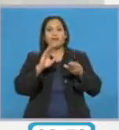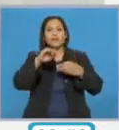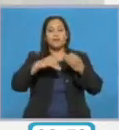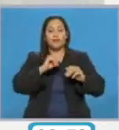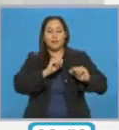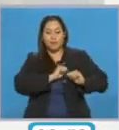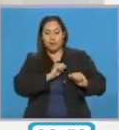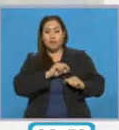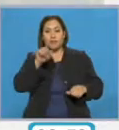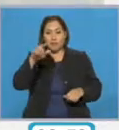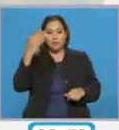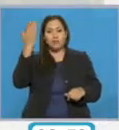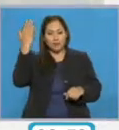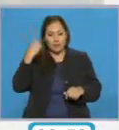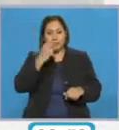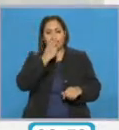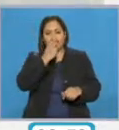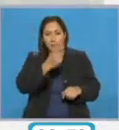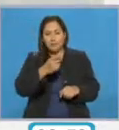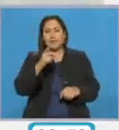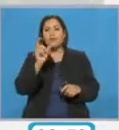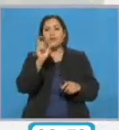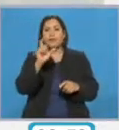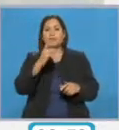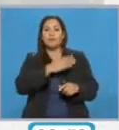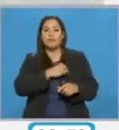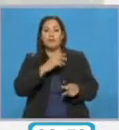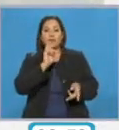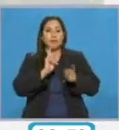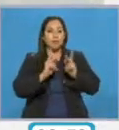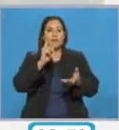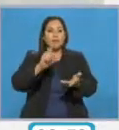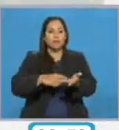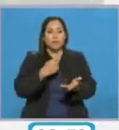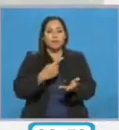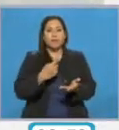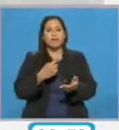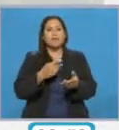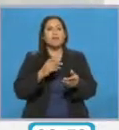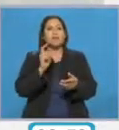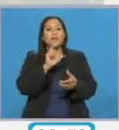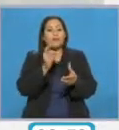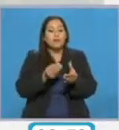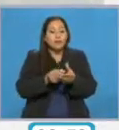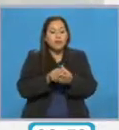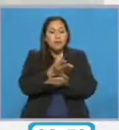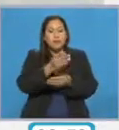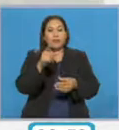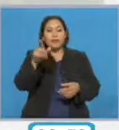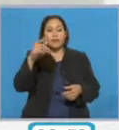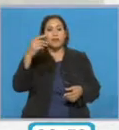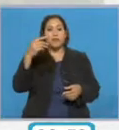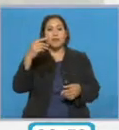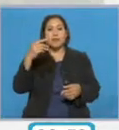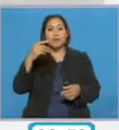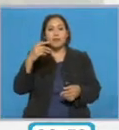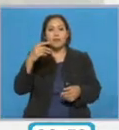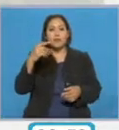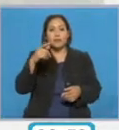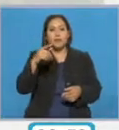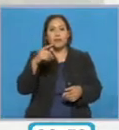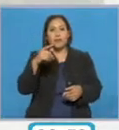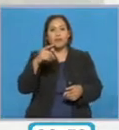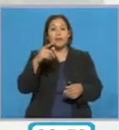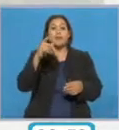él lo mencionó cuando platicó con su hijo una vez antes de salir, y fue producto de